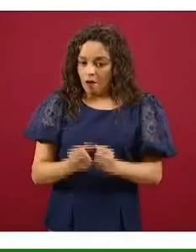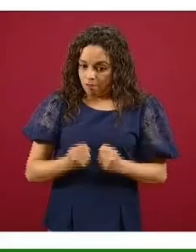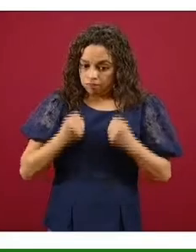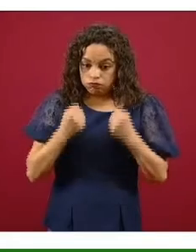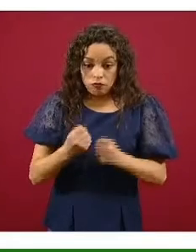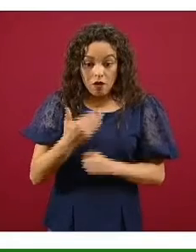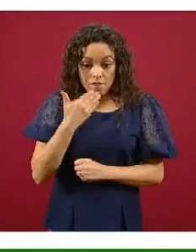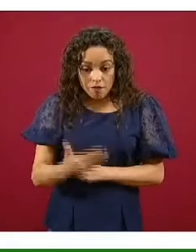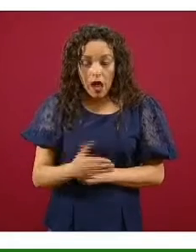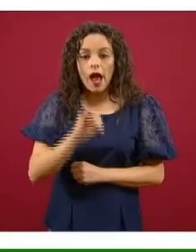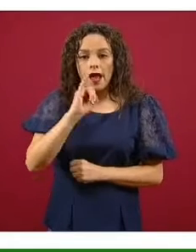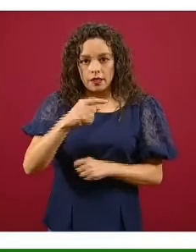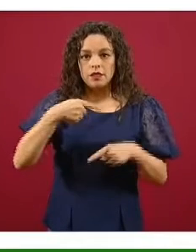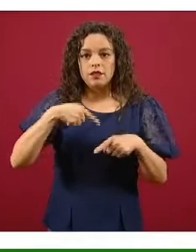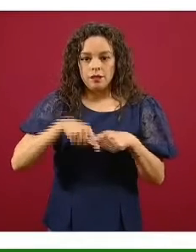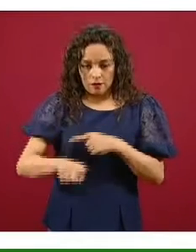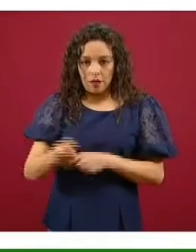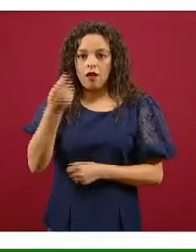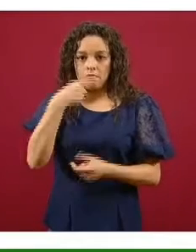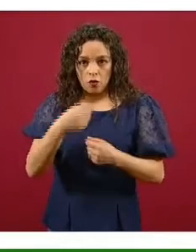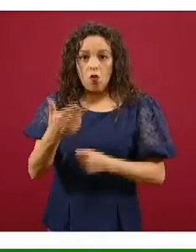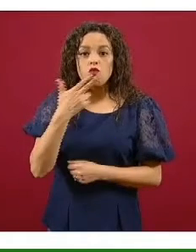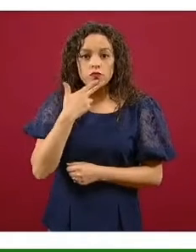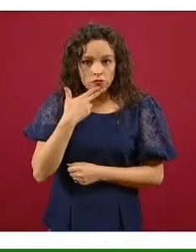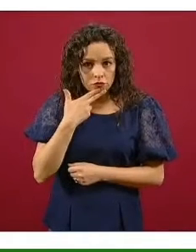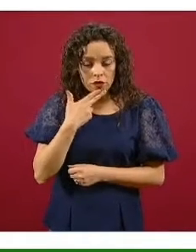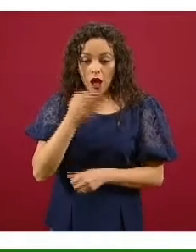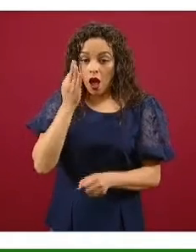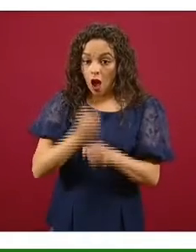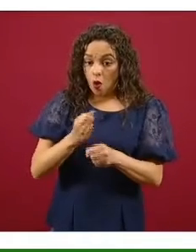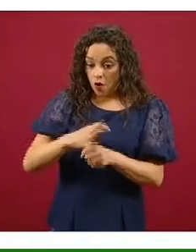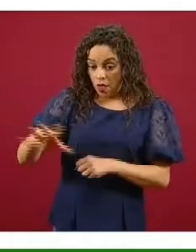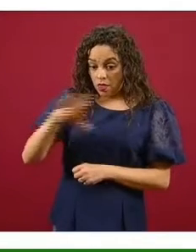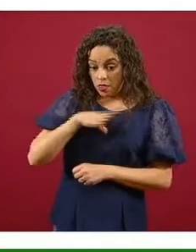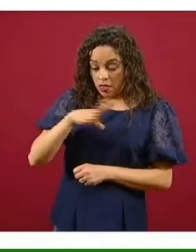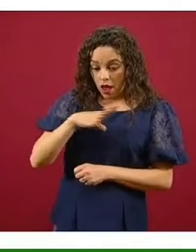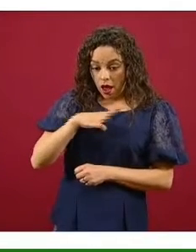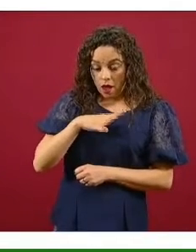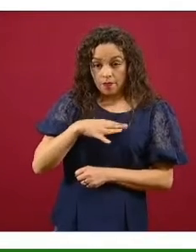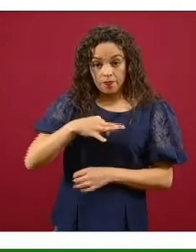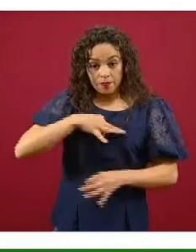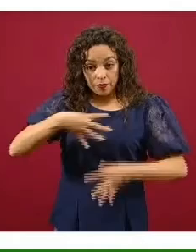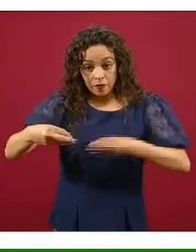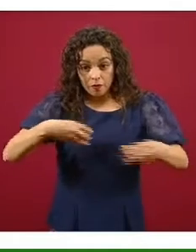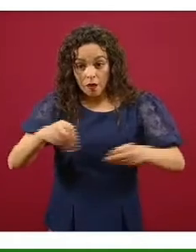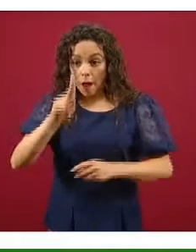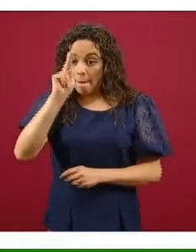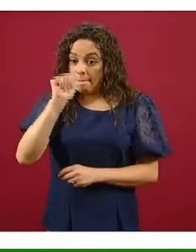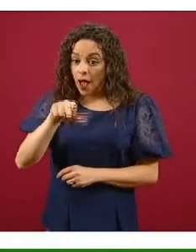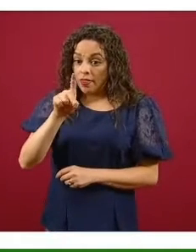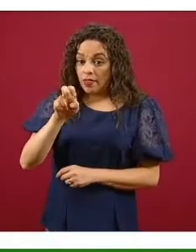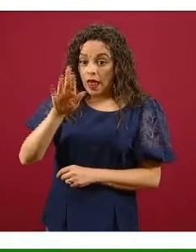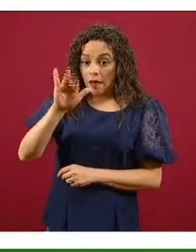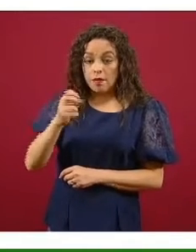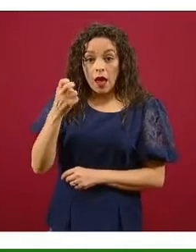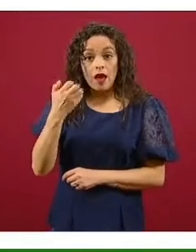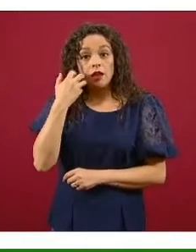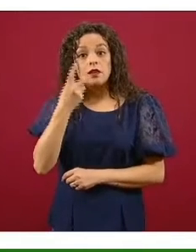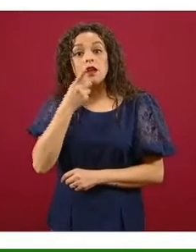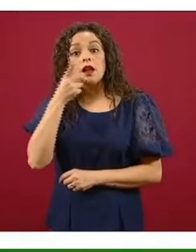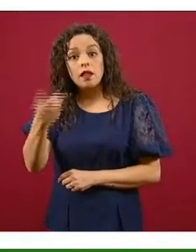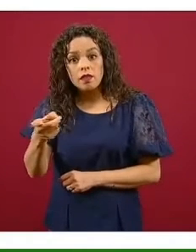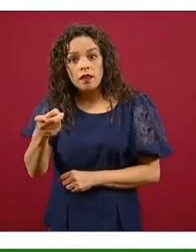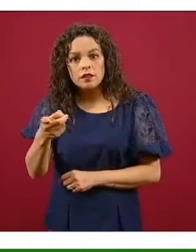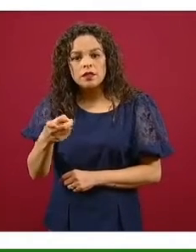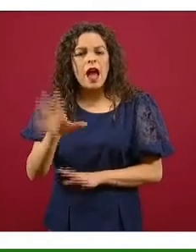pandemia no quita que las cosas se deban de hacer bajo un método y una